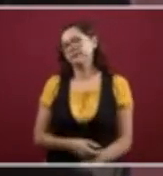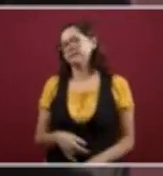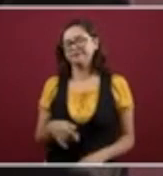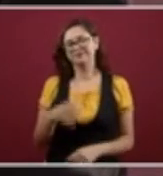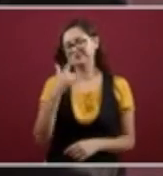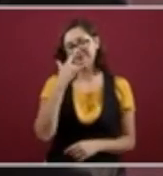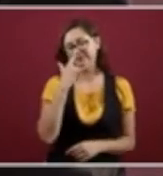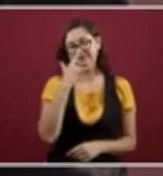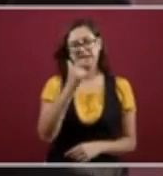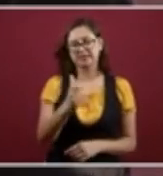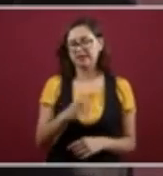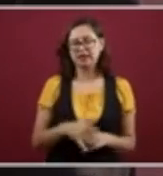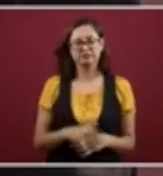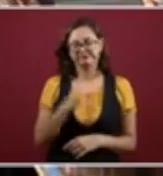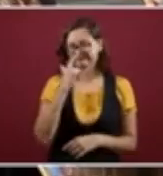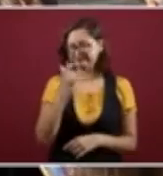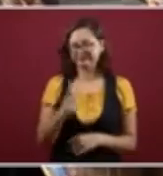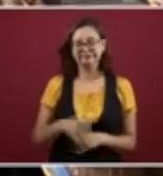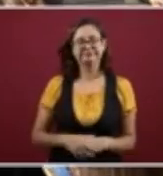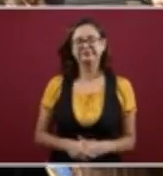todo este asunto.